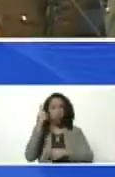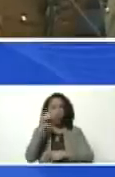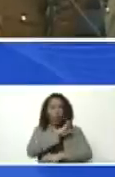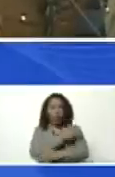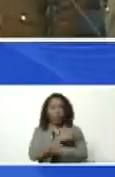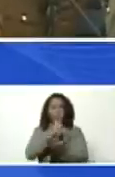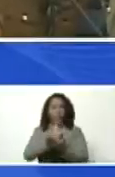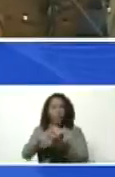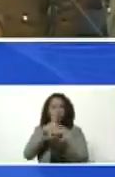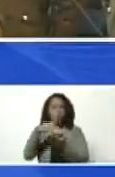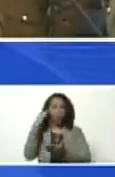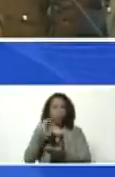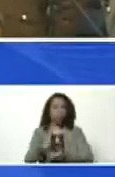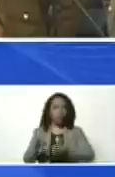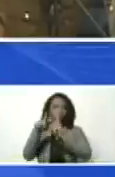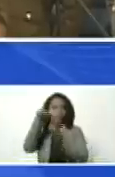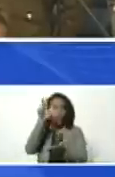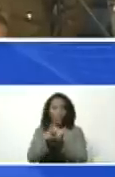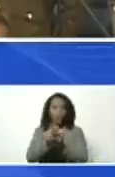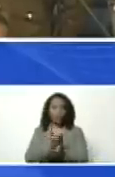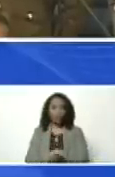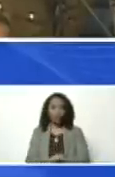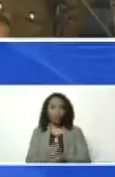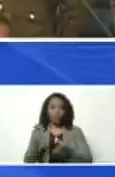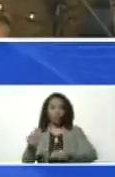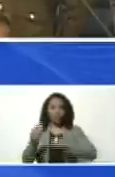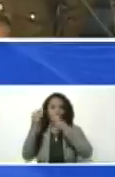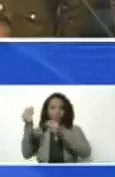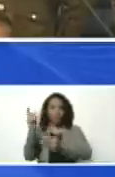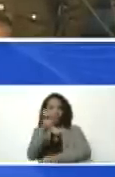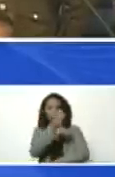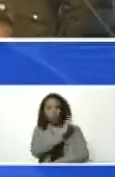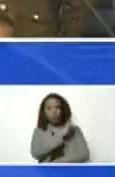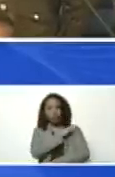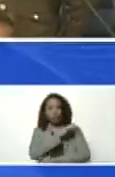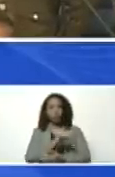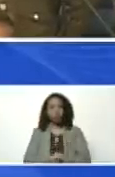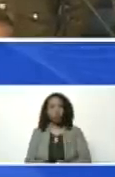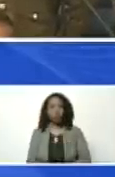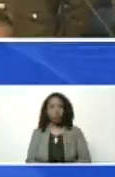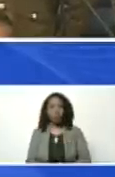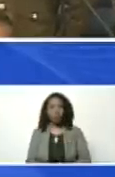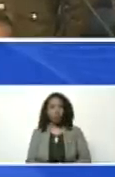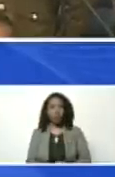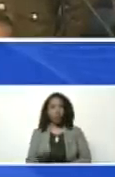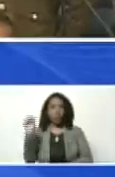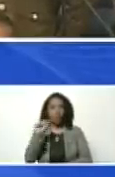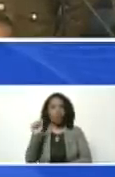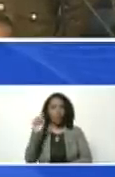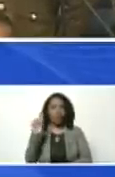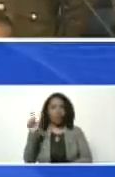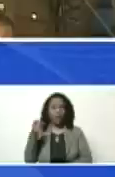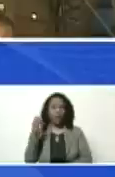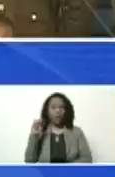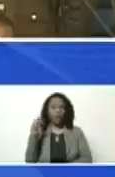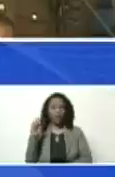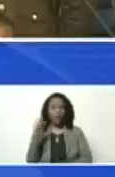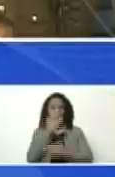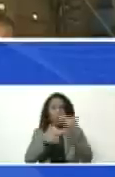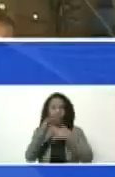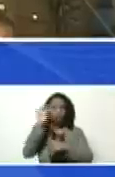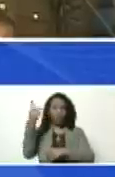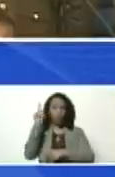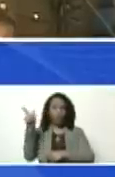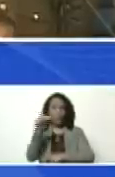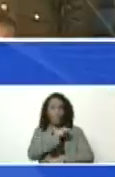Bolivariana. Autorizado la entrega de la jerarquía de sargento mayor de segunda a todo